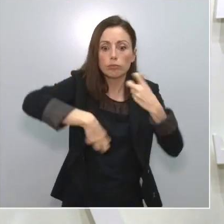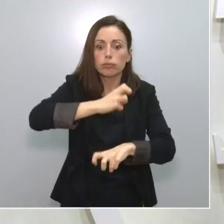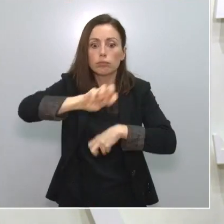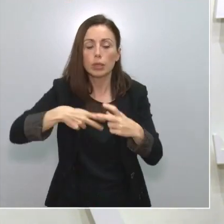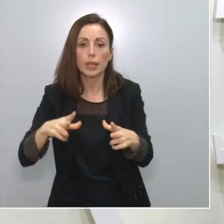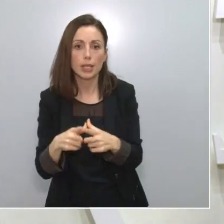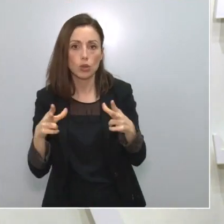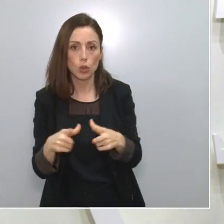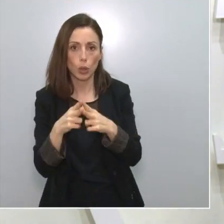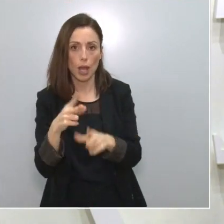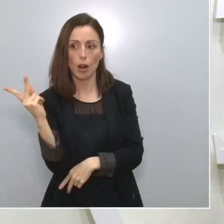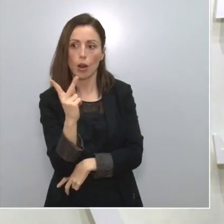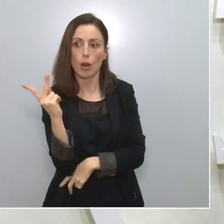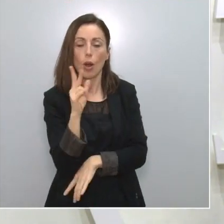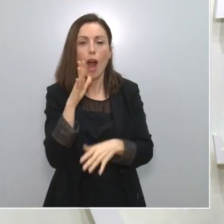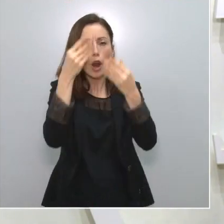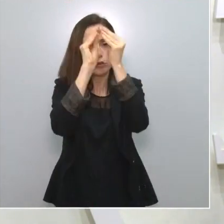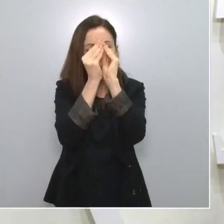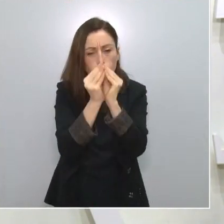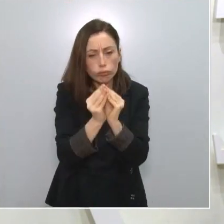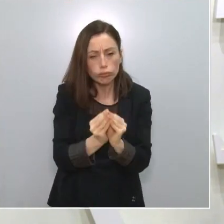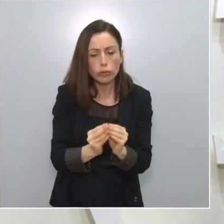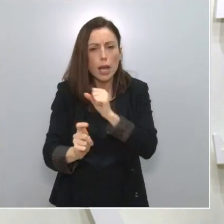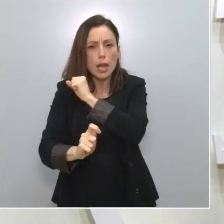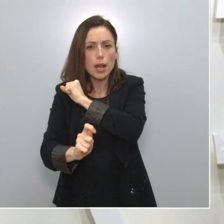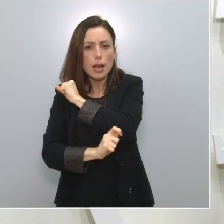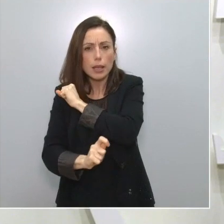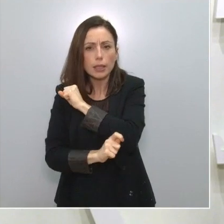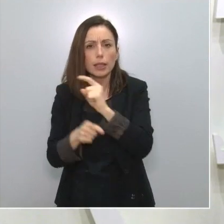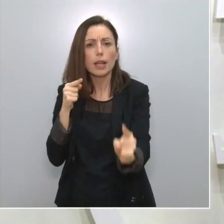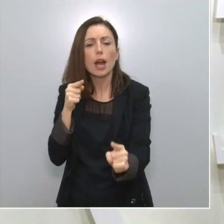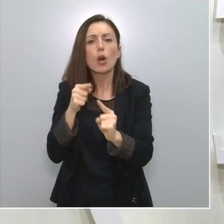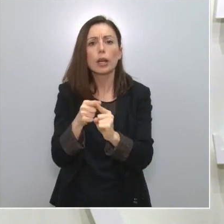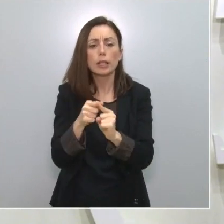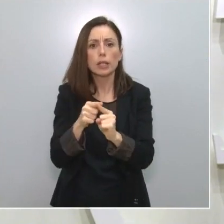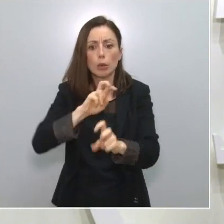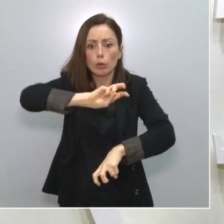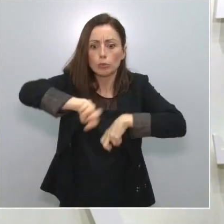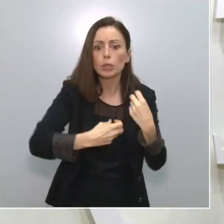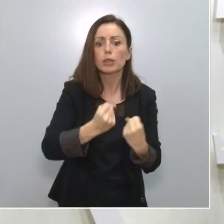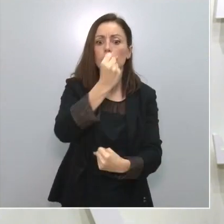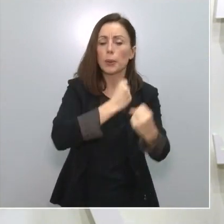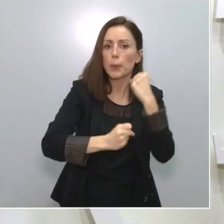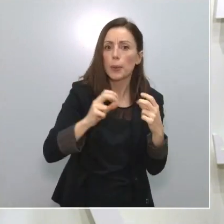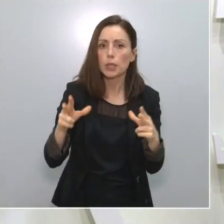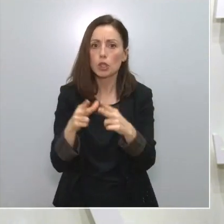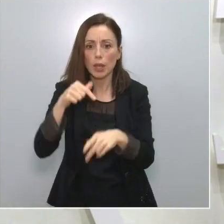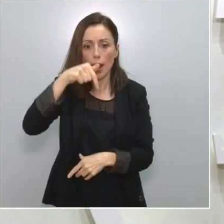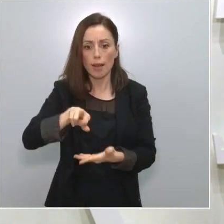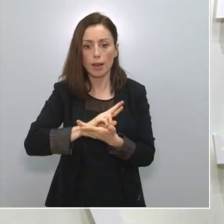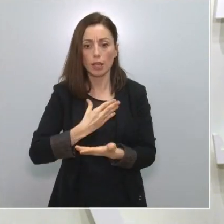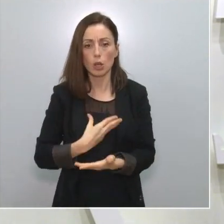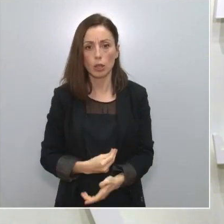Ya se está elaborando esa estrategia para la reactivación económica y social de la región de Murcia, y el